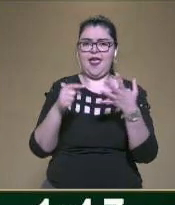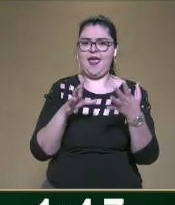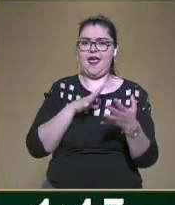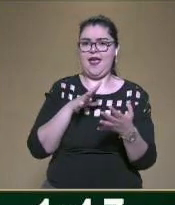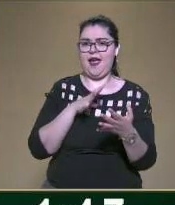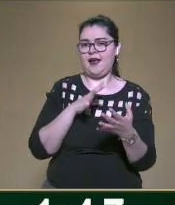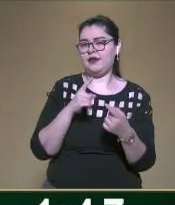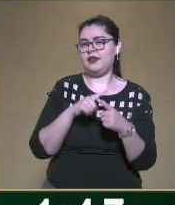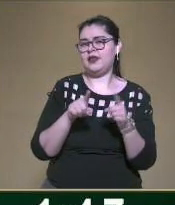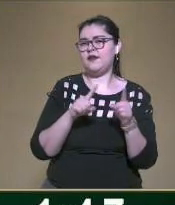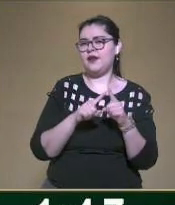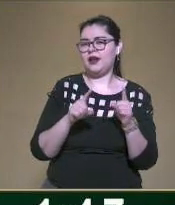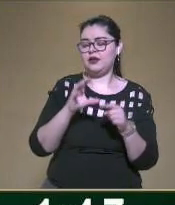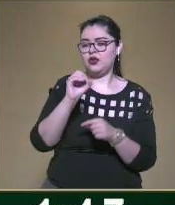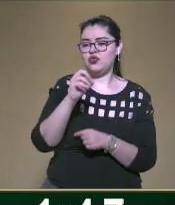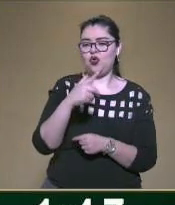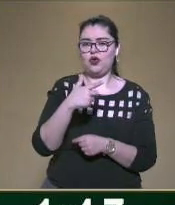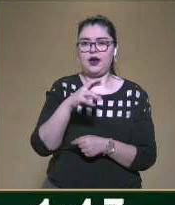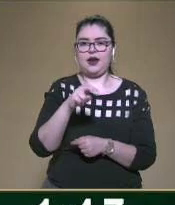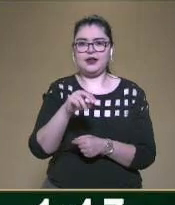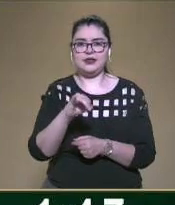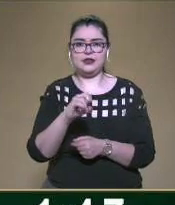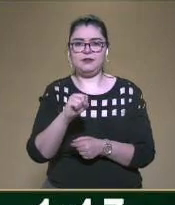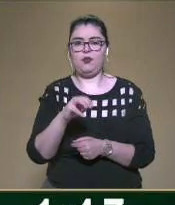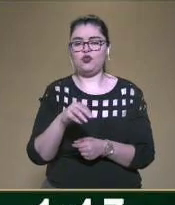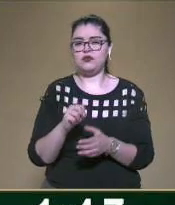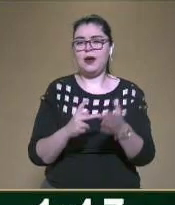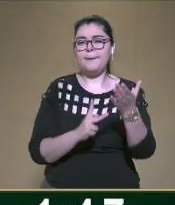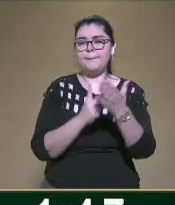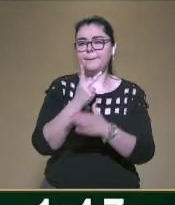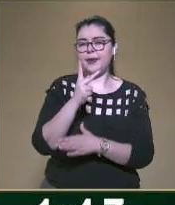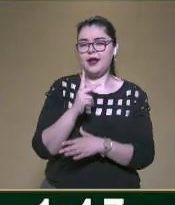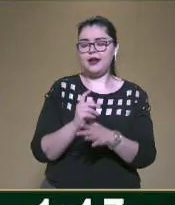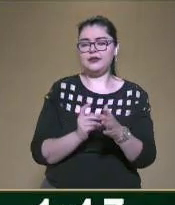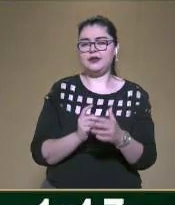los vegetales, las plantas, que son